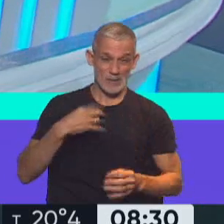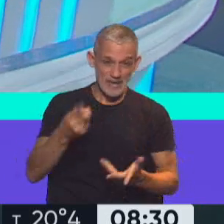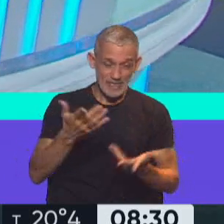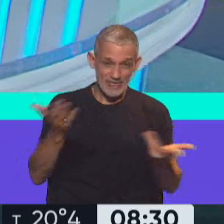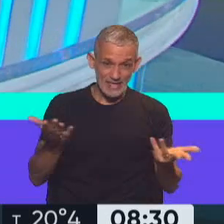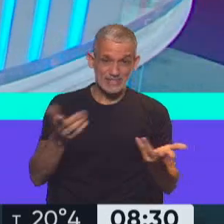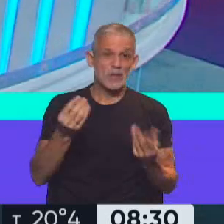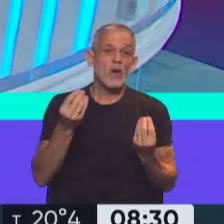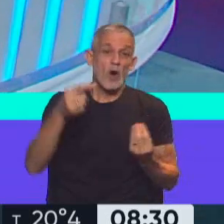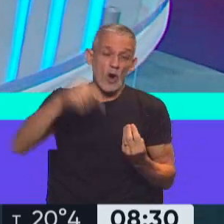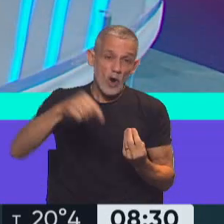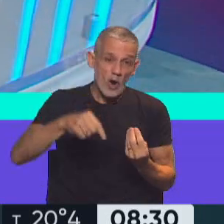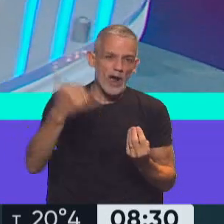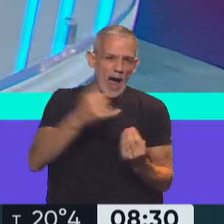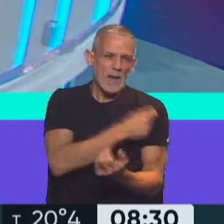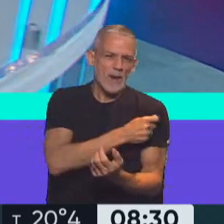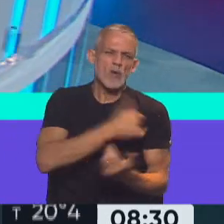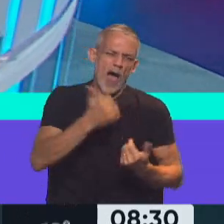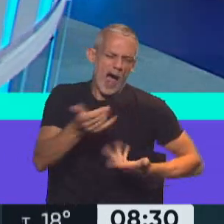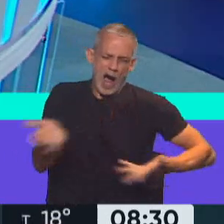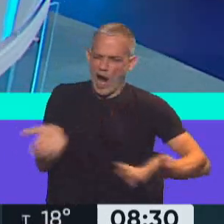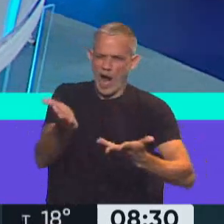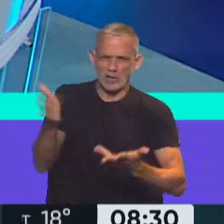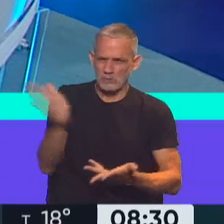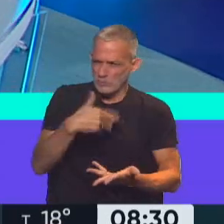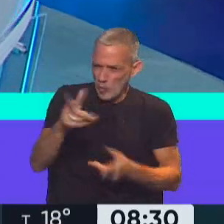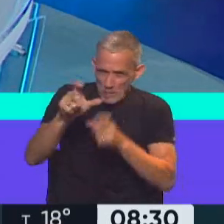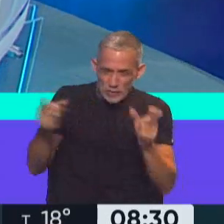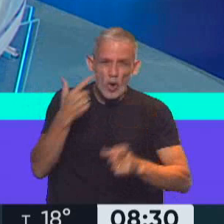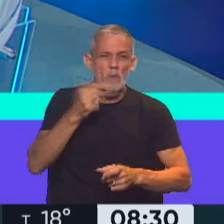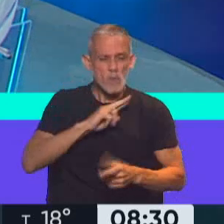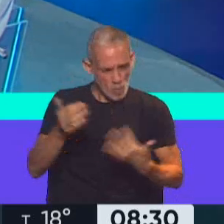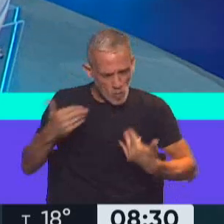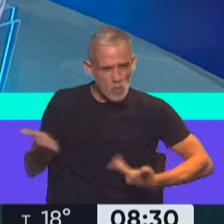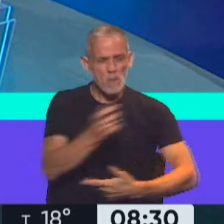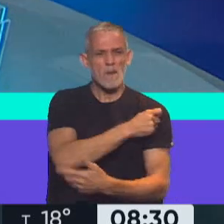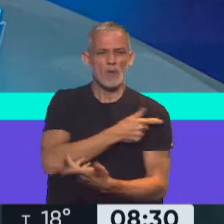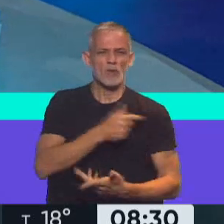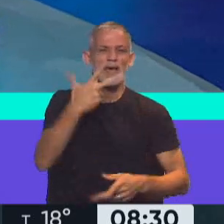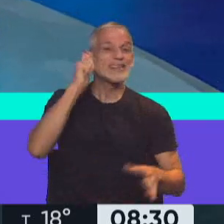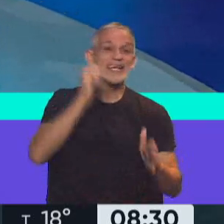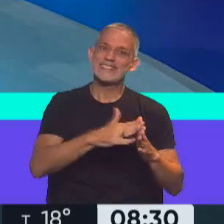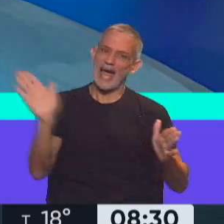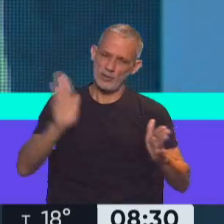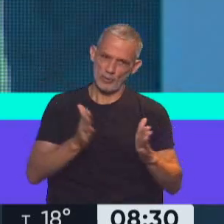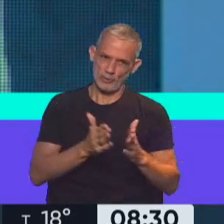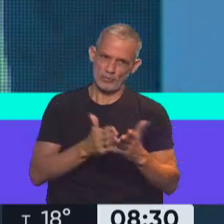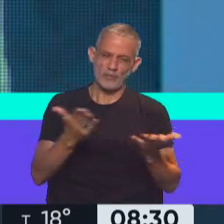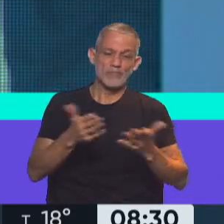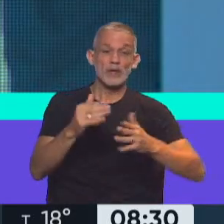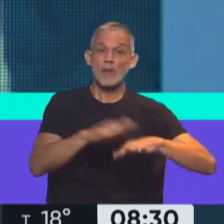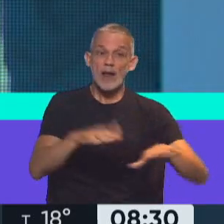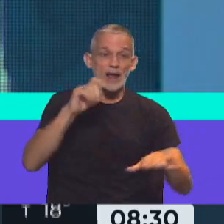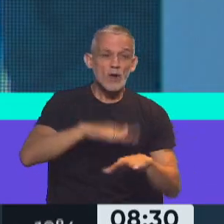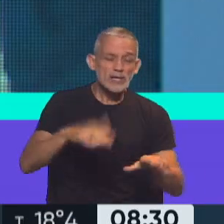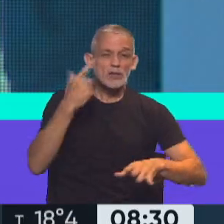hoy, digamos, hay vacunas disponibles para todos y todas, y desde los 3 años, porque vacunar a los